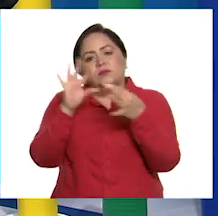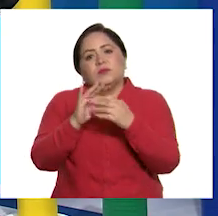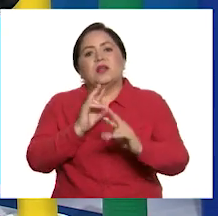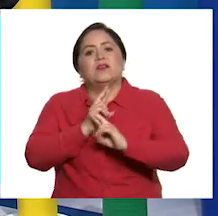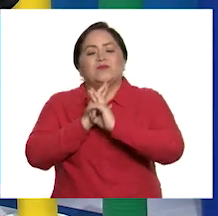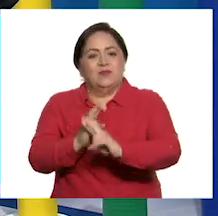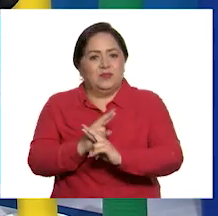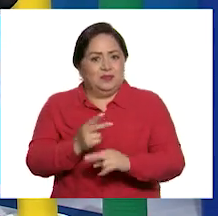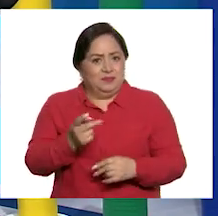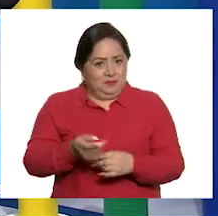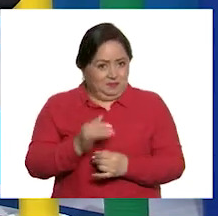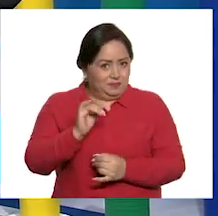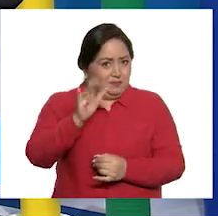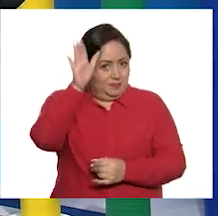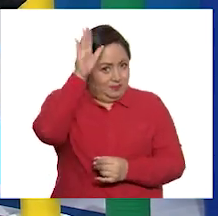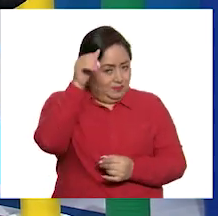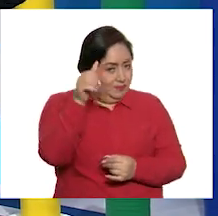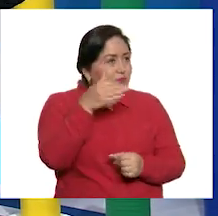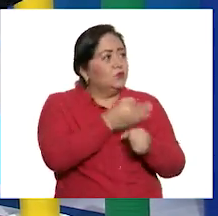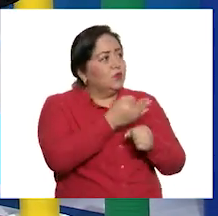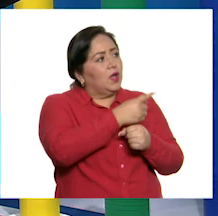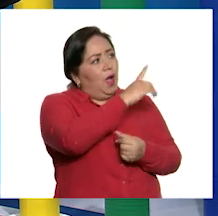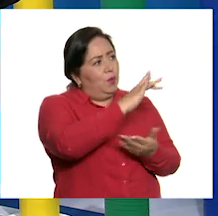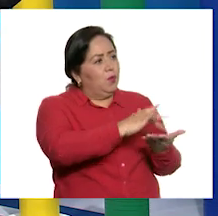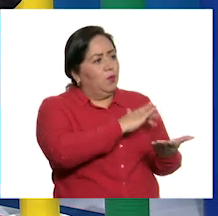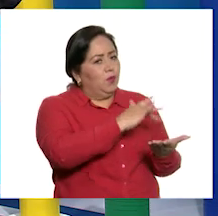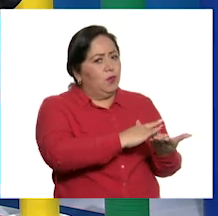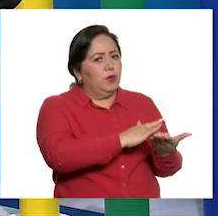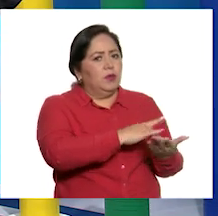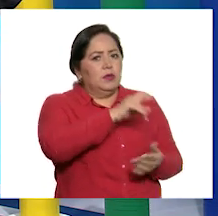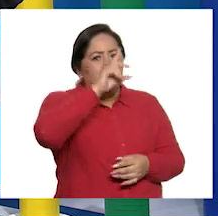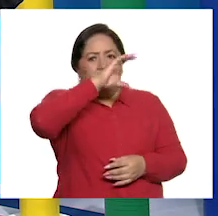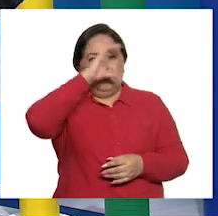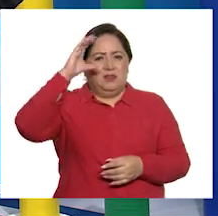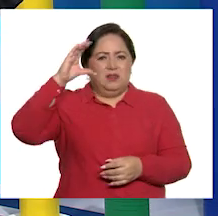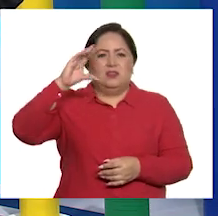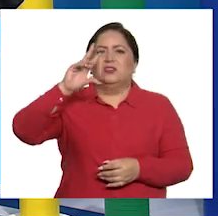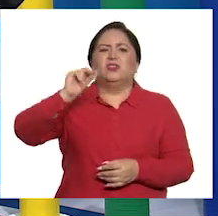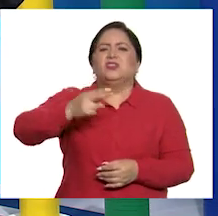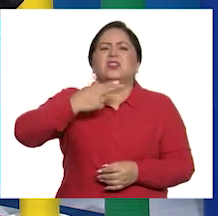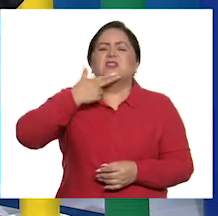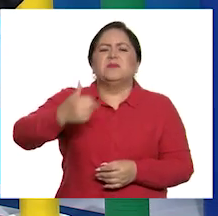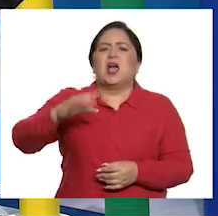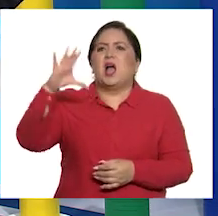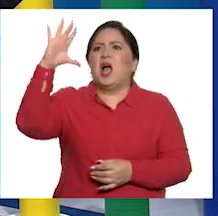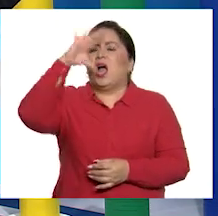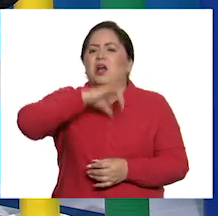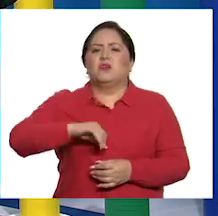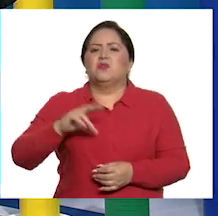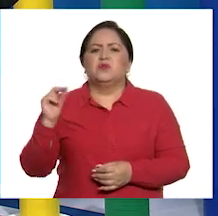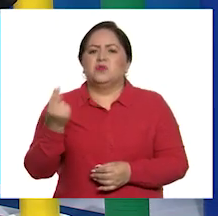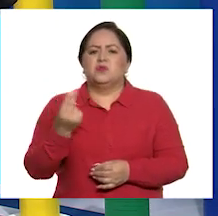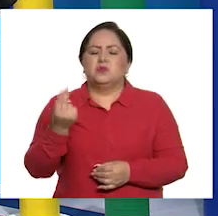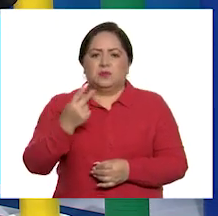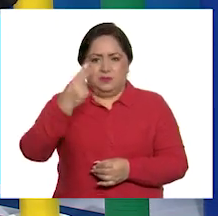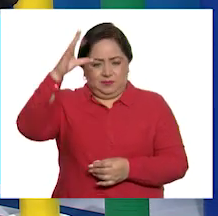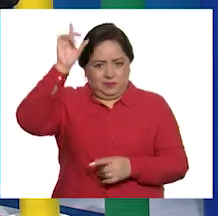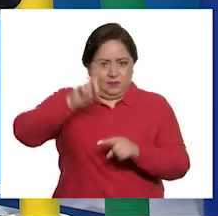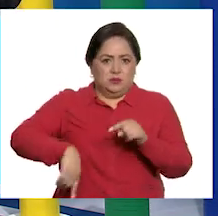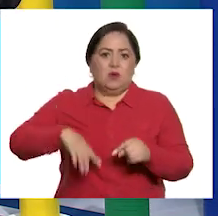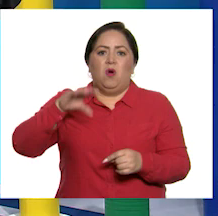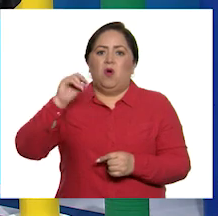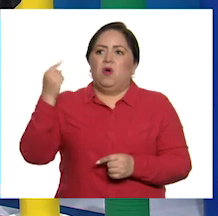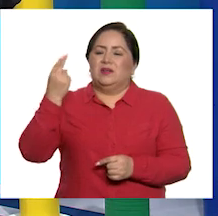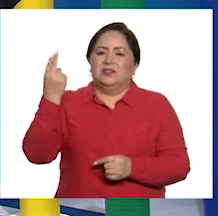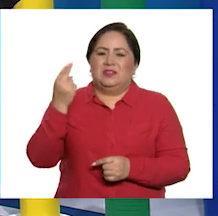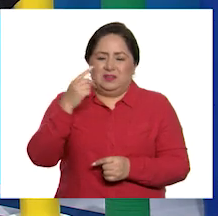respuesta. Juan Carlos, ¿nos apoyas quitando las imágenes que no funcionen con calor? ¿O que en su elaboración no intervenga